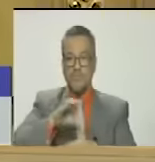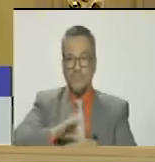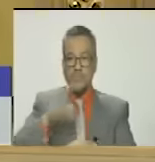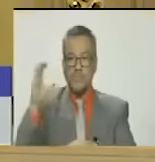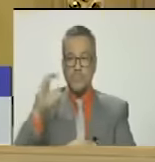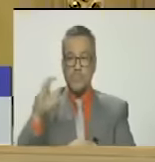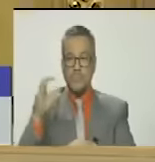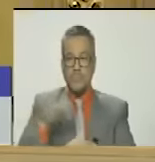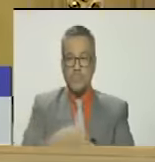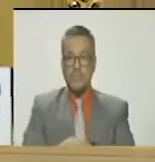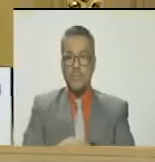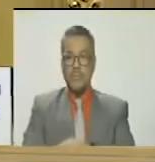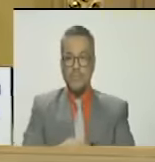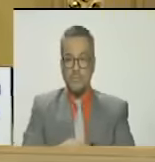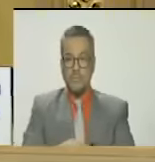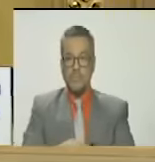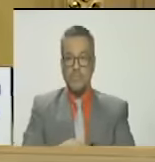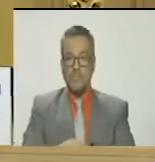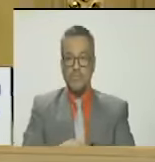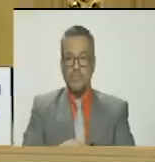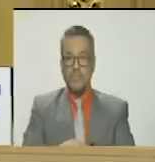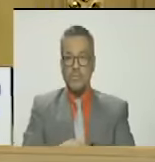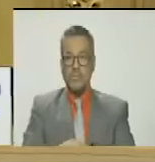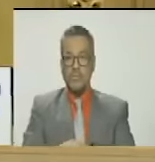de Caracas.